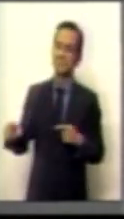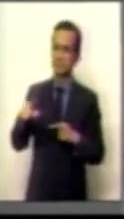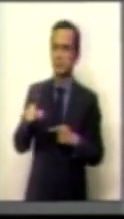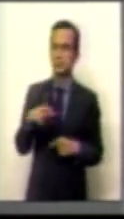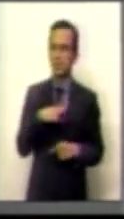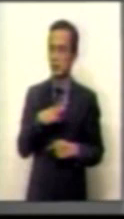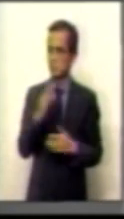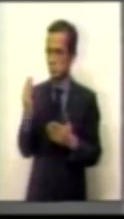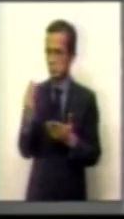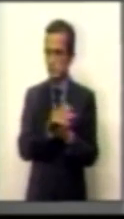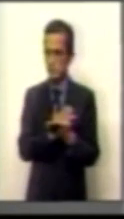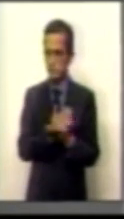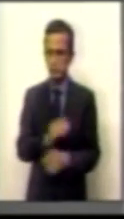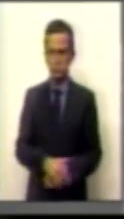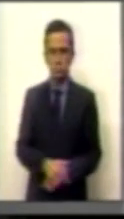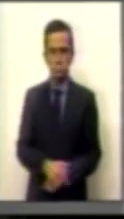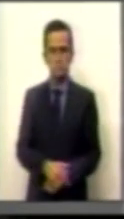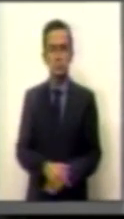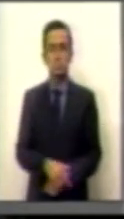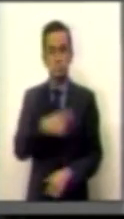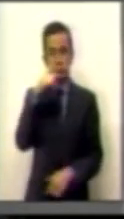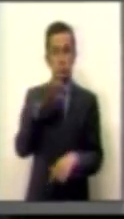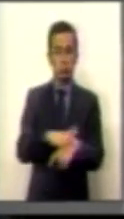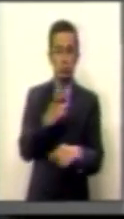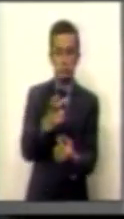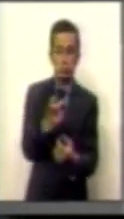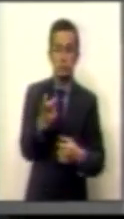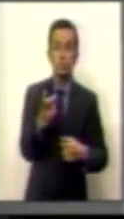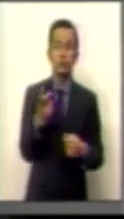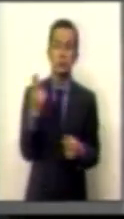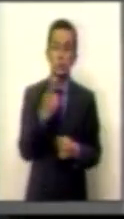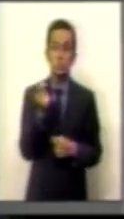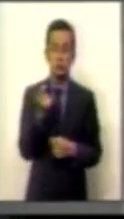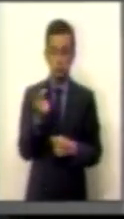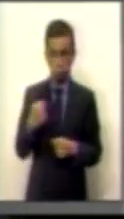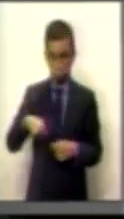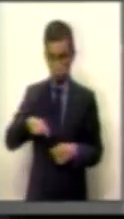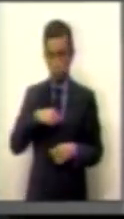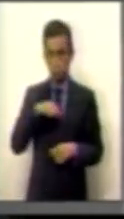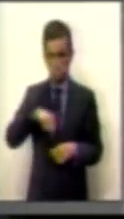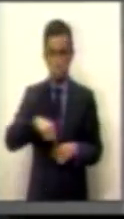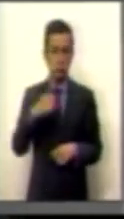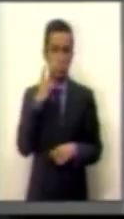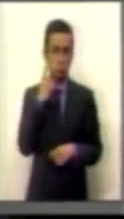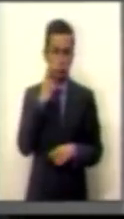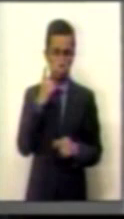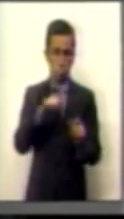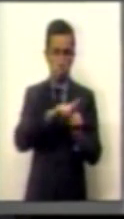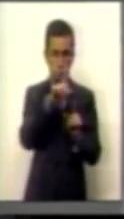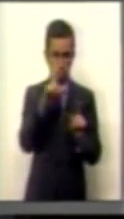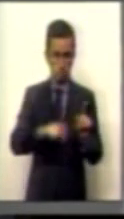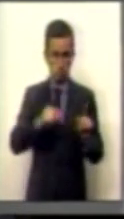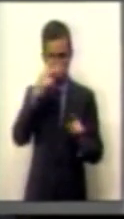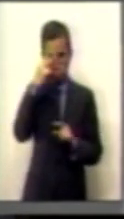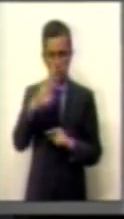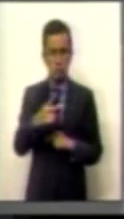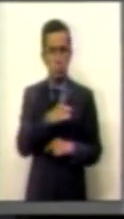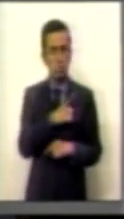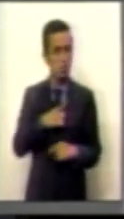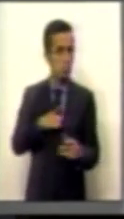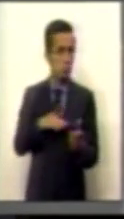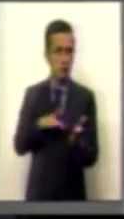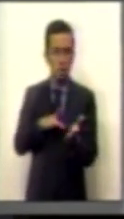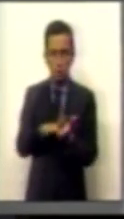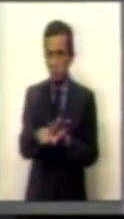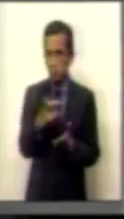Para esto es necesario que nosotros, ustedes como legisladores de la República, apoyen esta iniciativa,